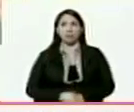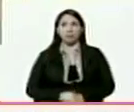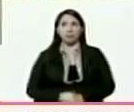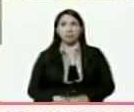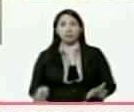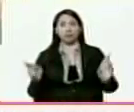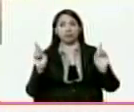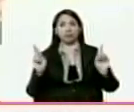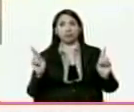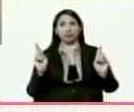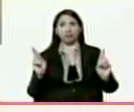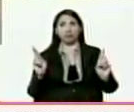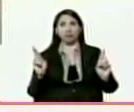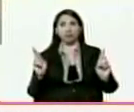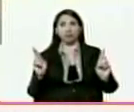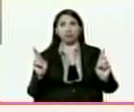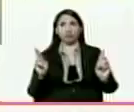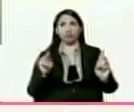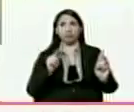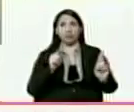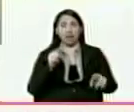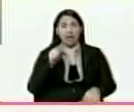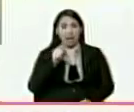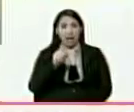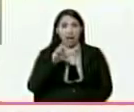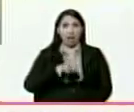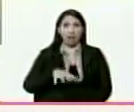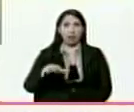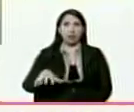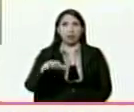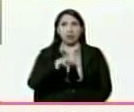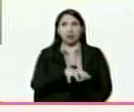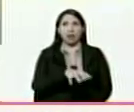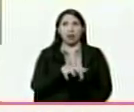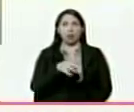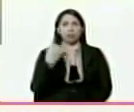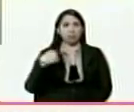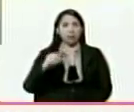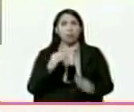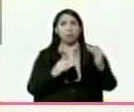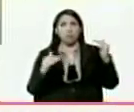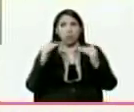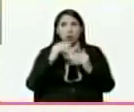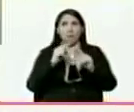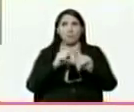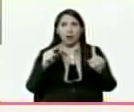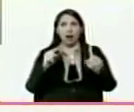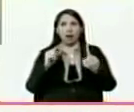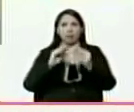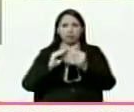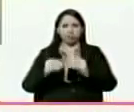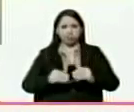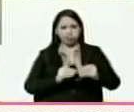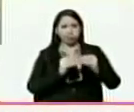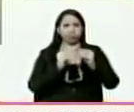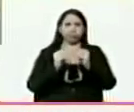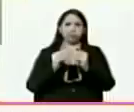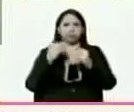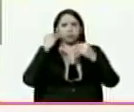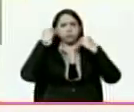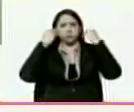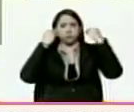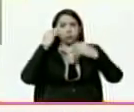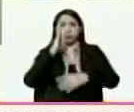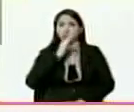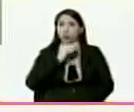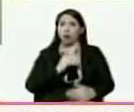Ojalá que esos estados tengan la moral, pues, para rectificar. Lo que no tienen moral es